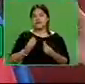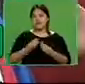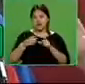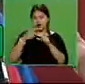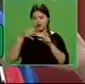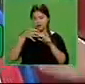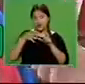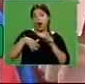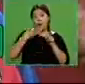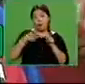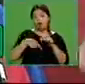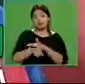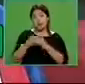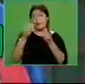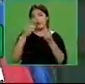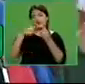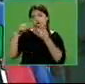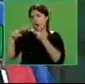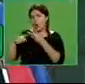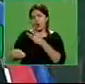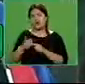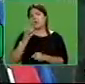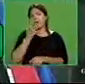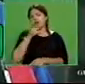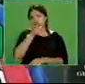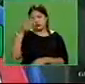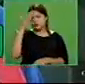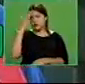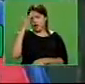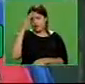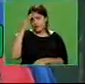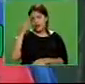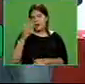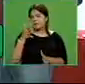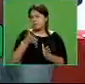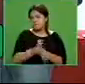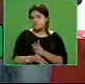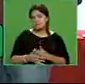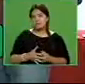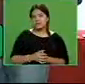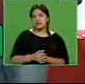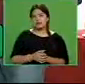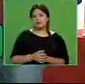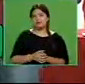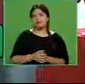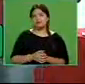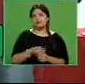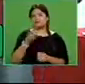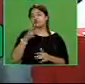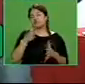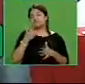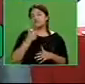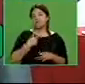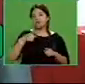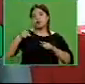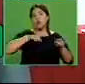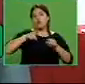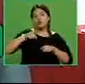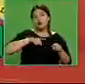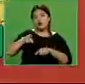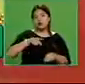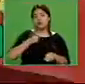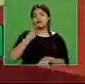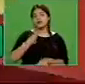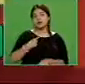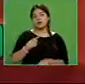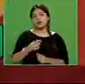dar acceso a muchas cosas. Por ejemplo, ¿tú sabes? ¿A qué? Bueno, lo poquito que nos ha dicho la coordinadora, que nos denunciamos en